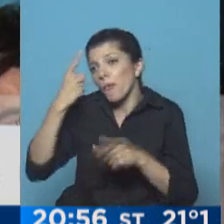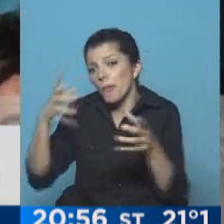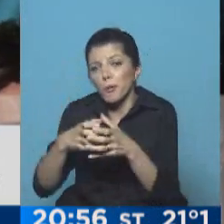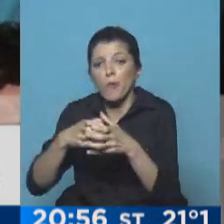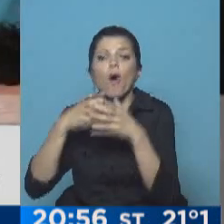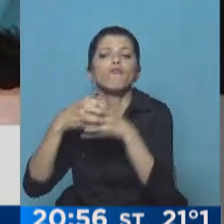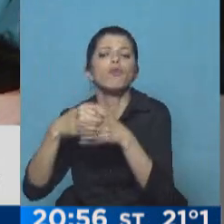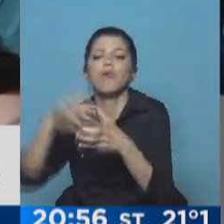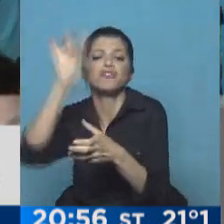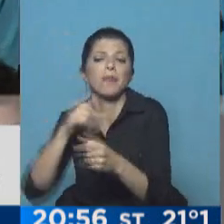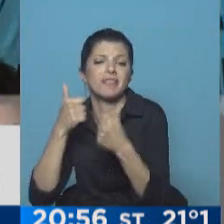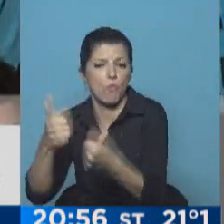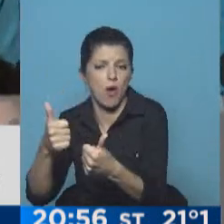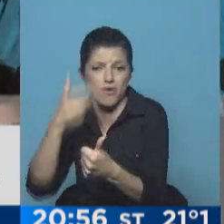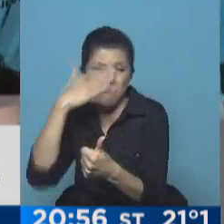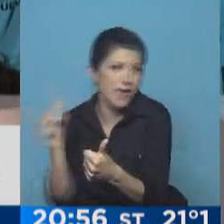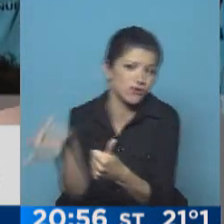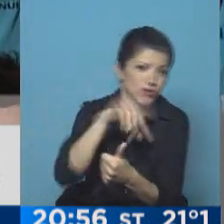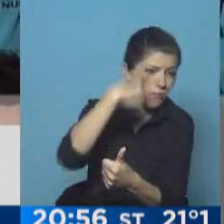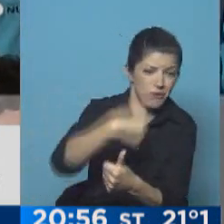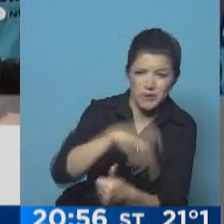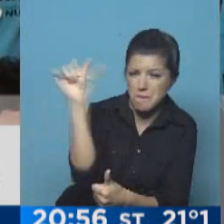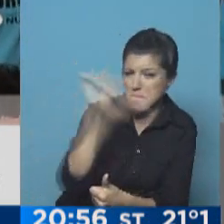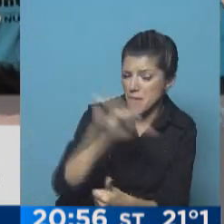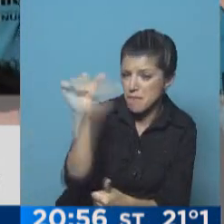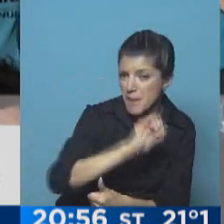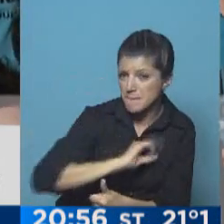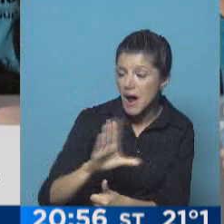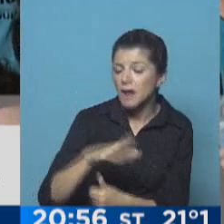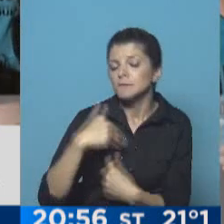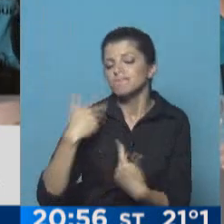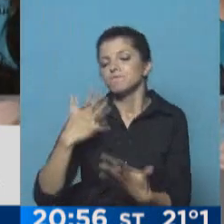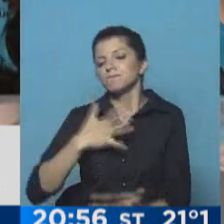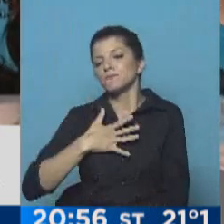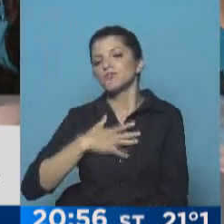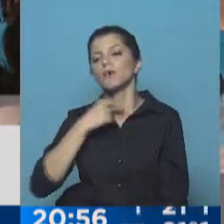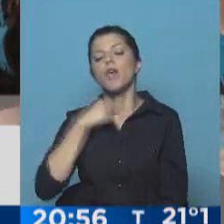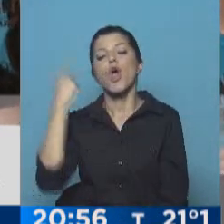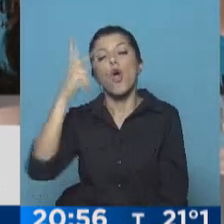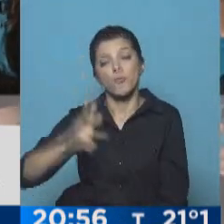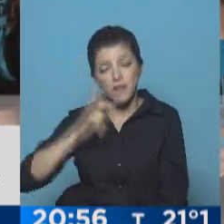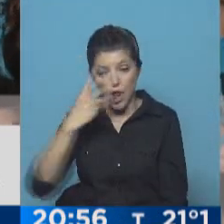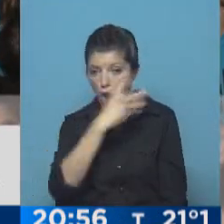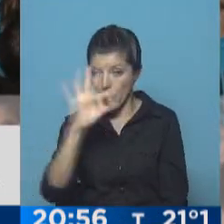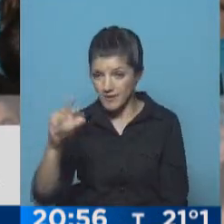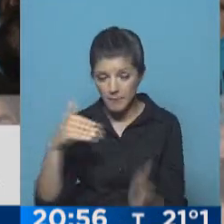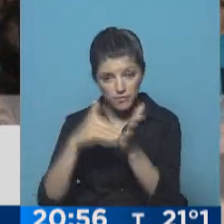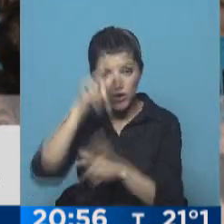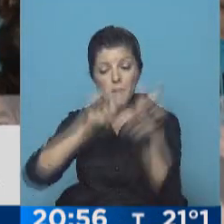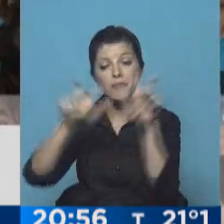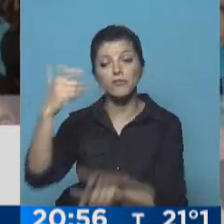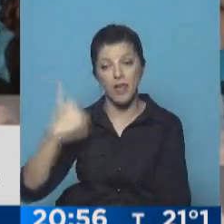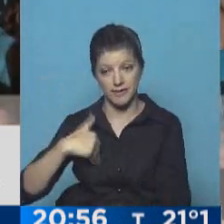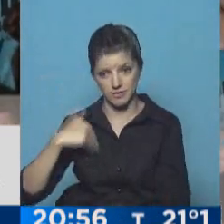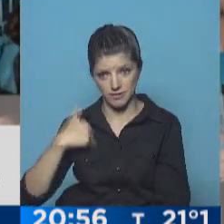de fútbol y yo quiero decirle y yo quiero decirle a los 40 millones de argentinos